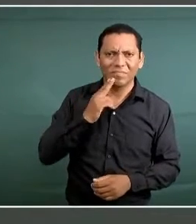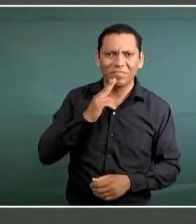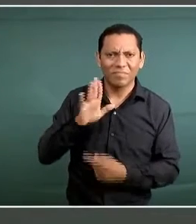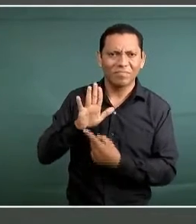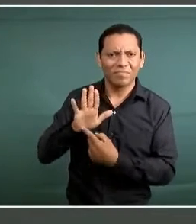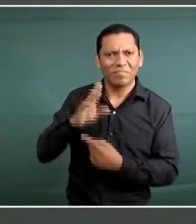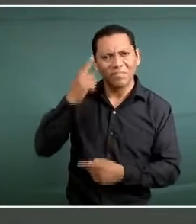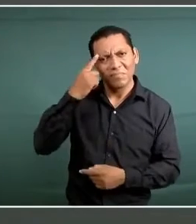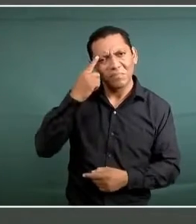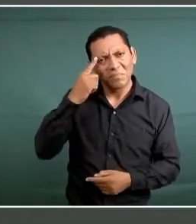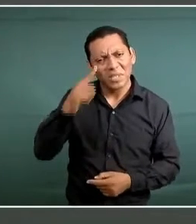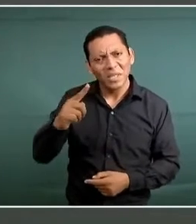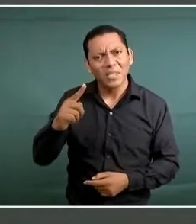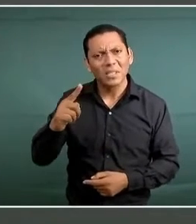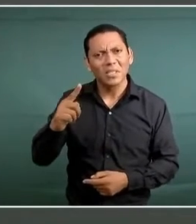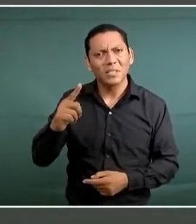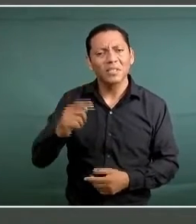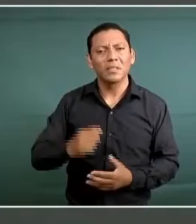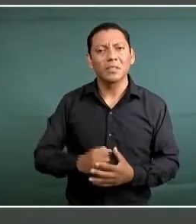vayamos